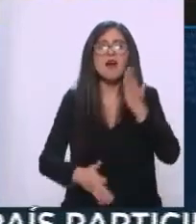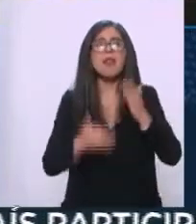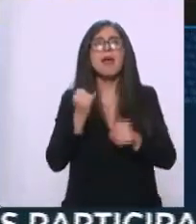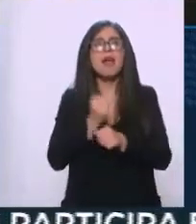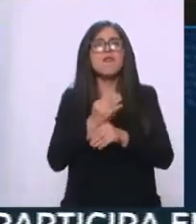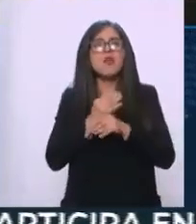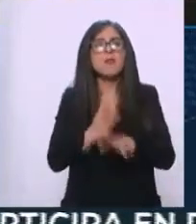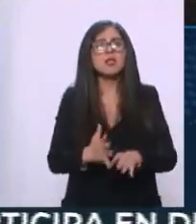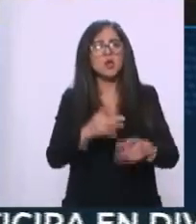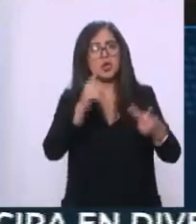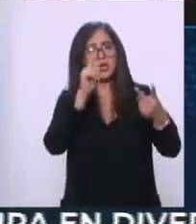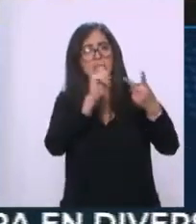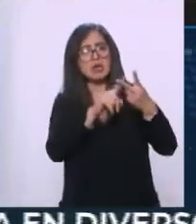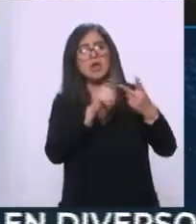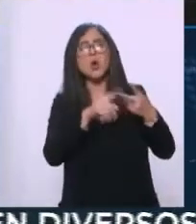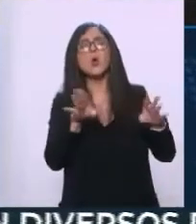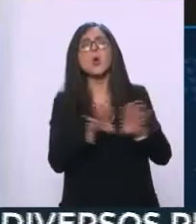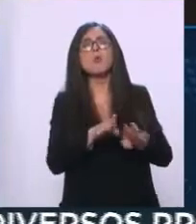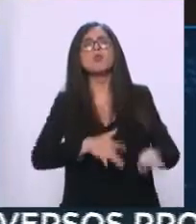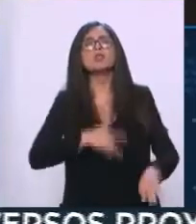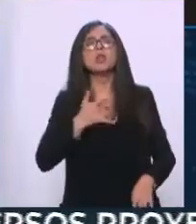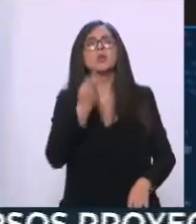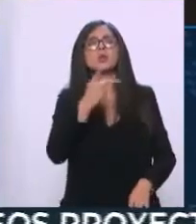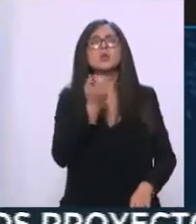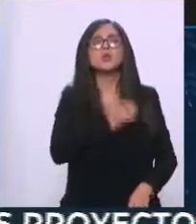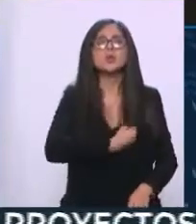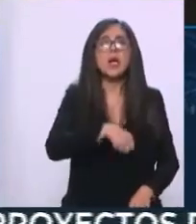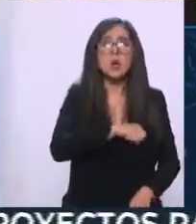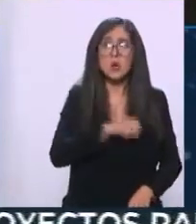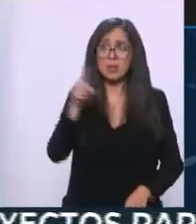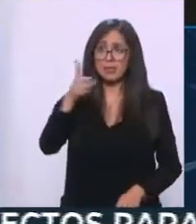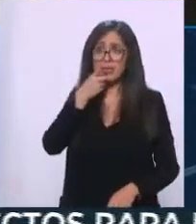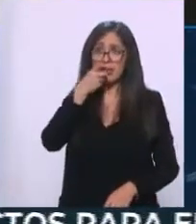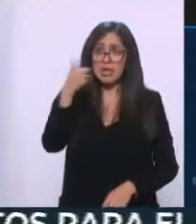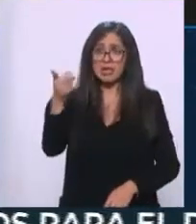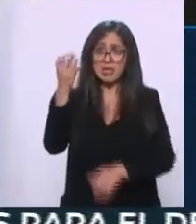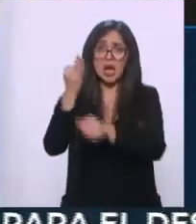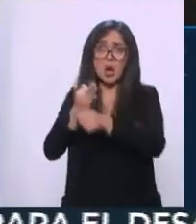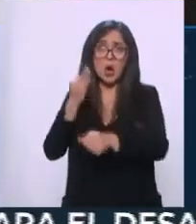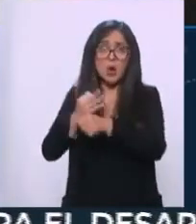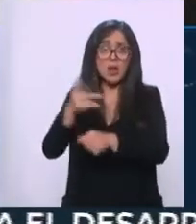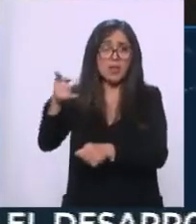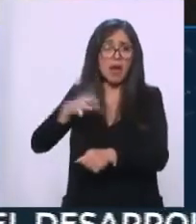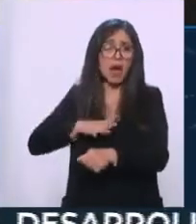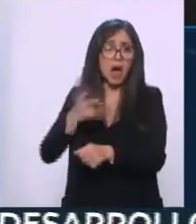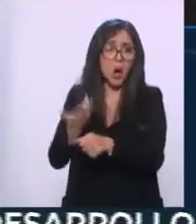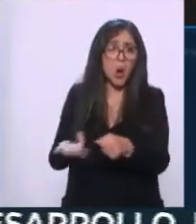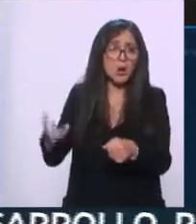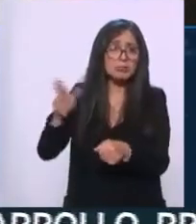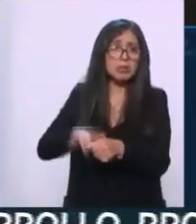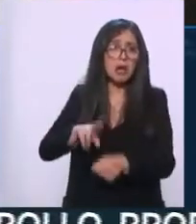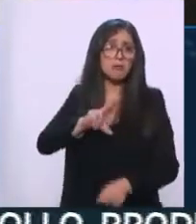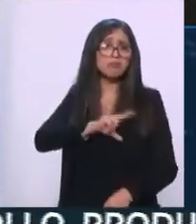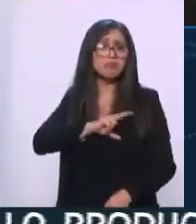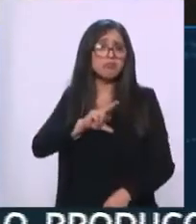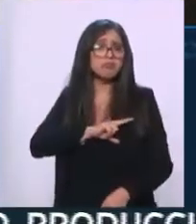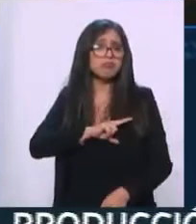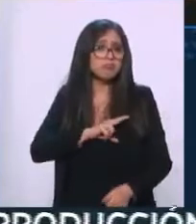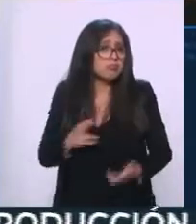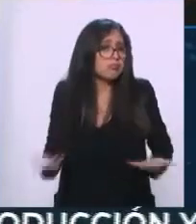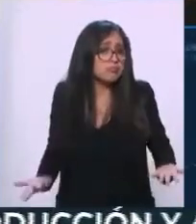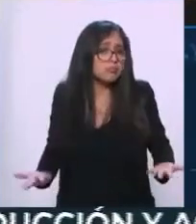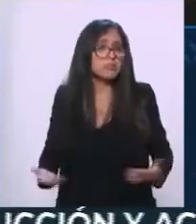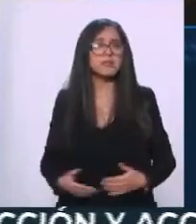de salud de este personaje. Se dice que está en un hospital privado. La última información es